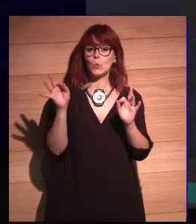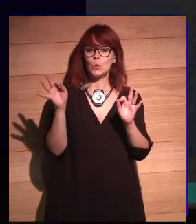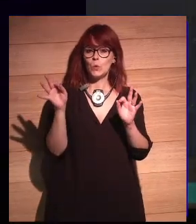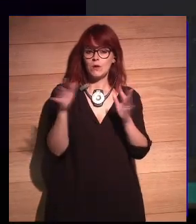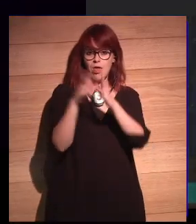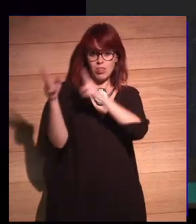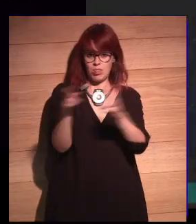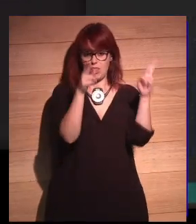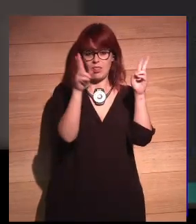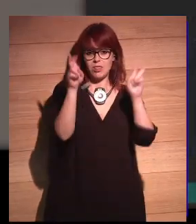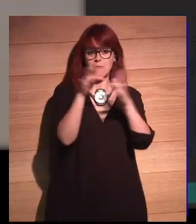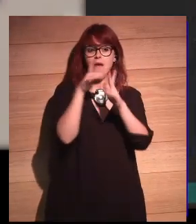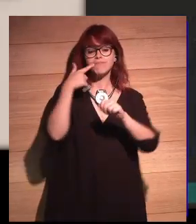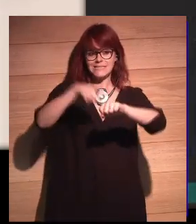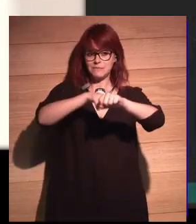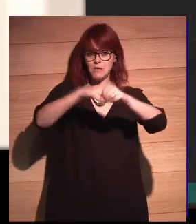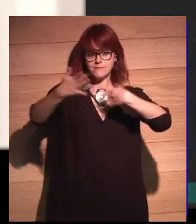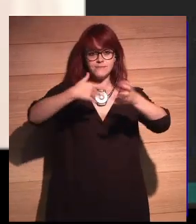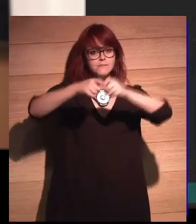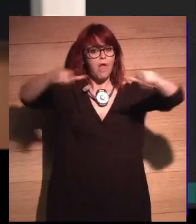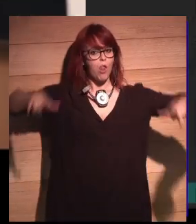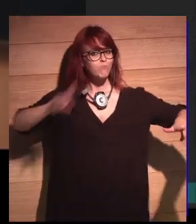un retazo del aspecto que tiene este salón.